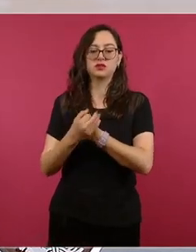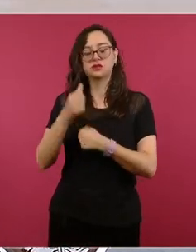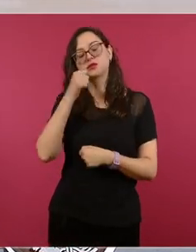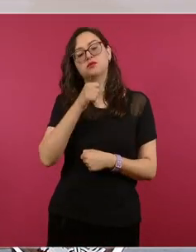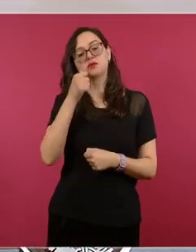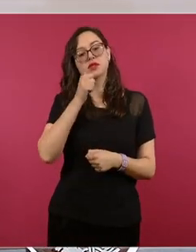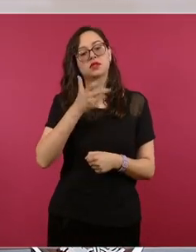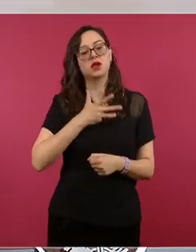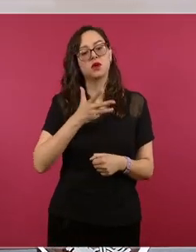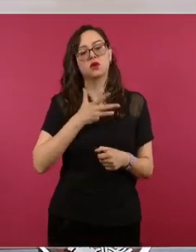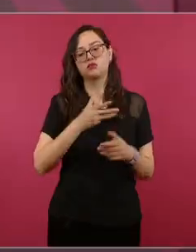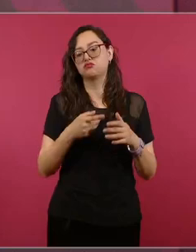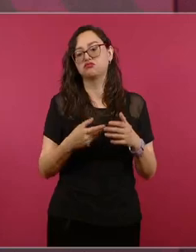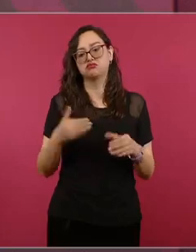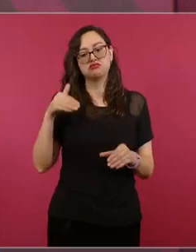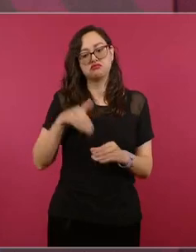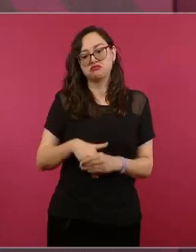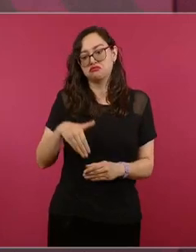mire.